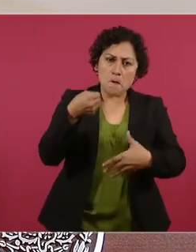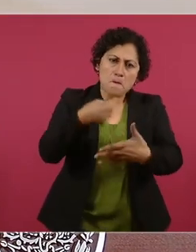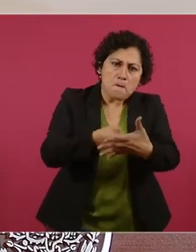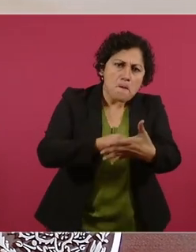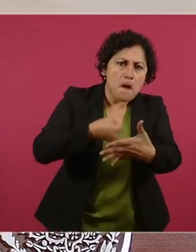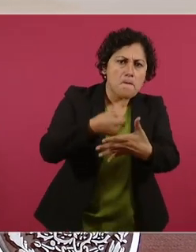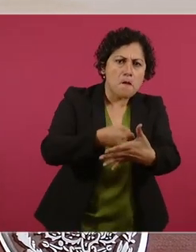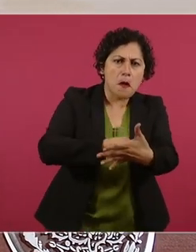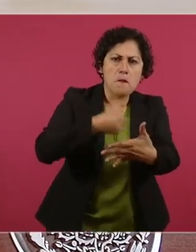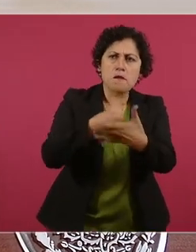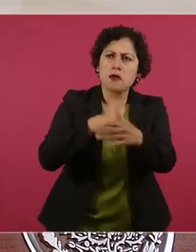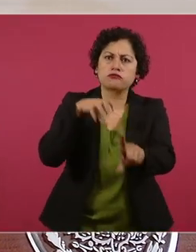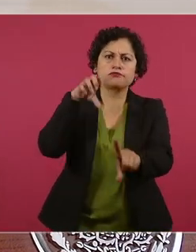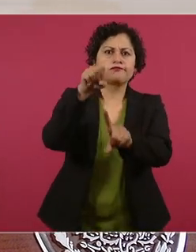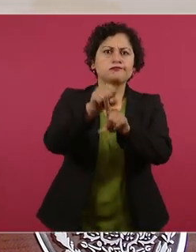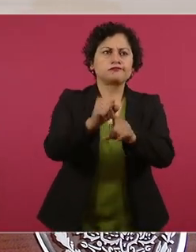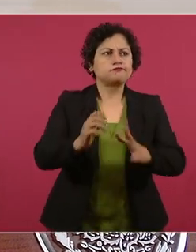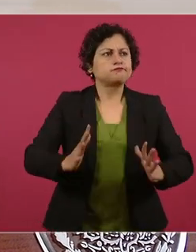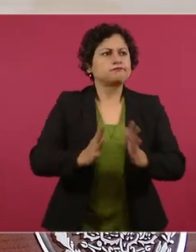Imagínense